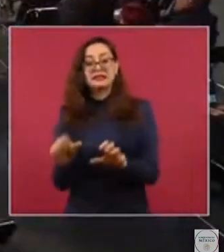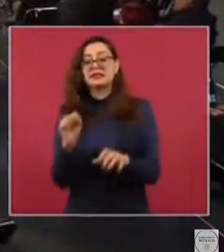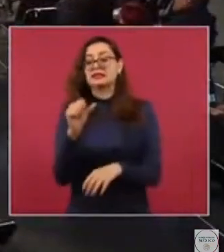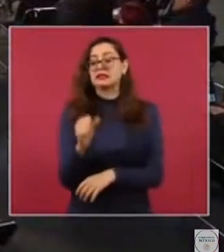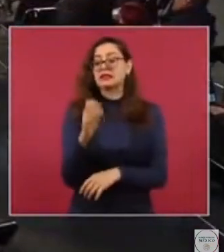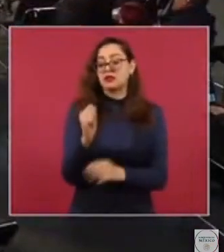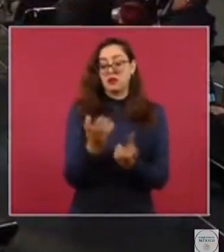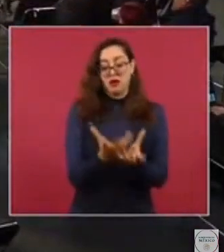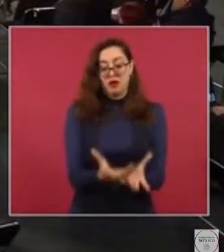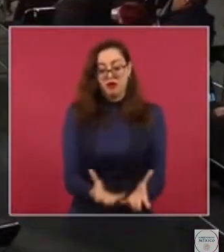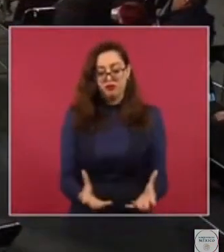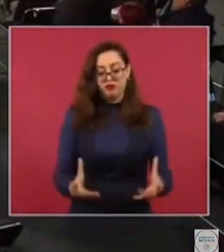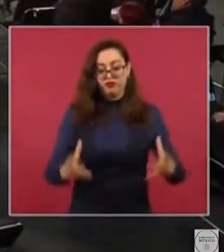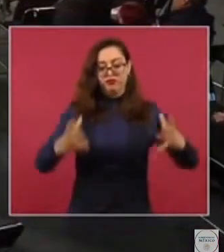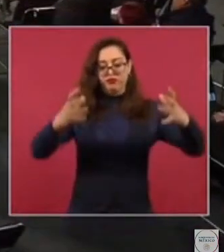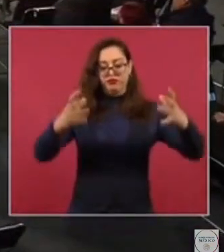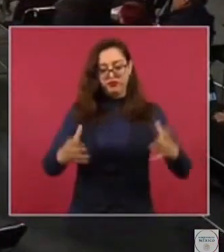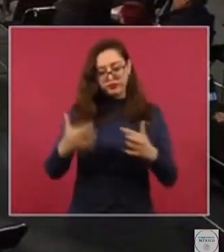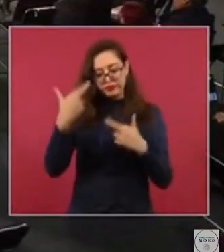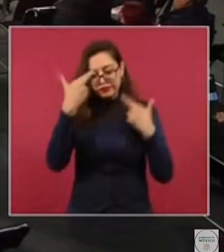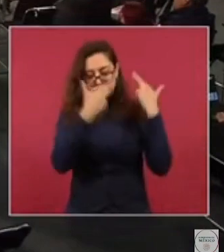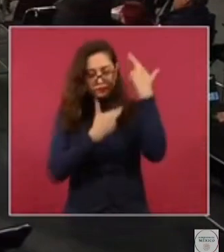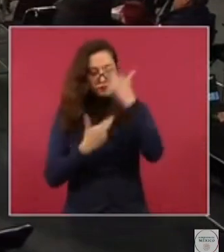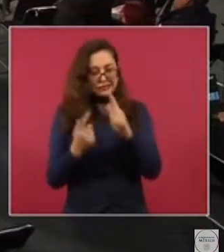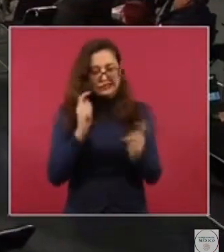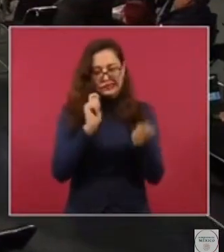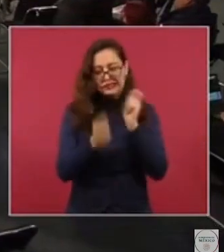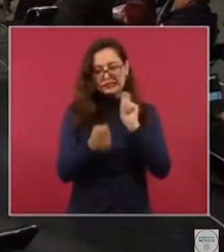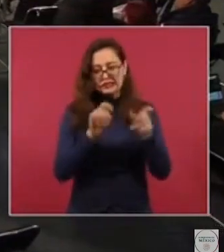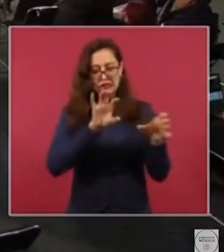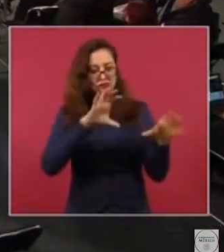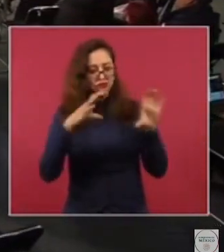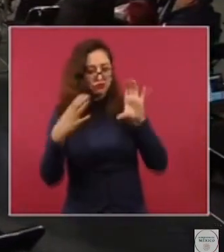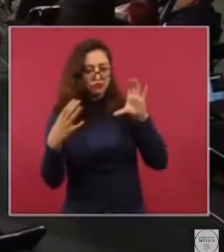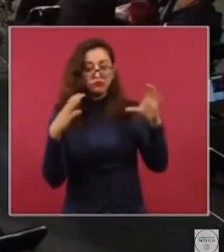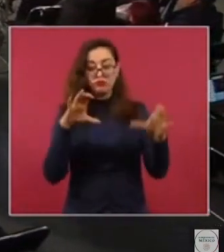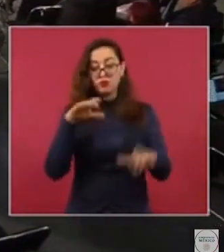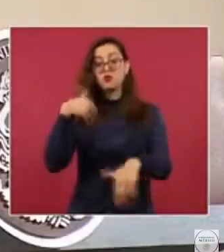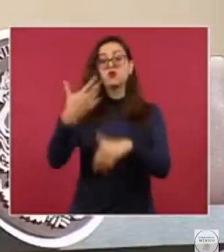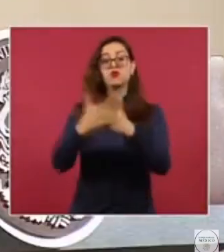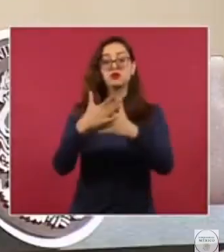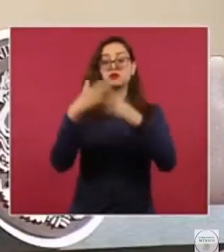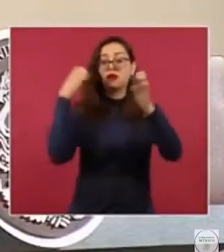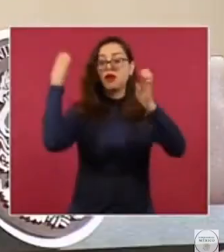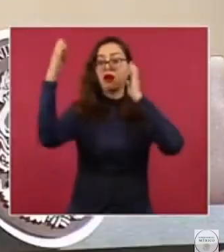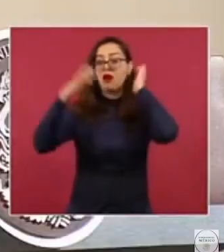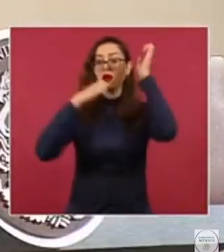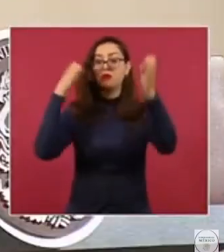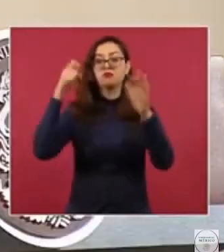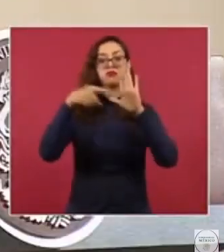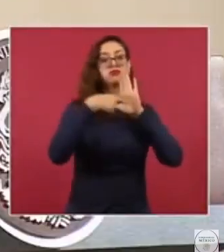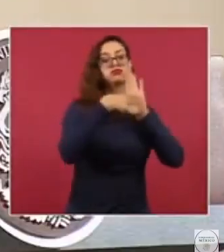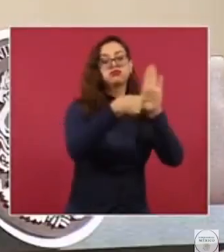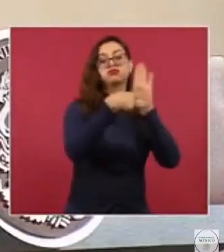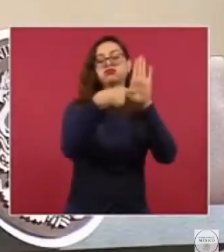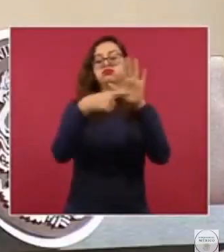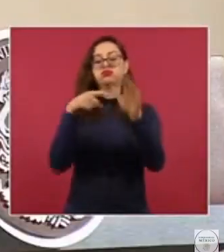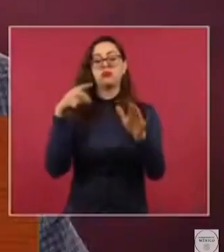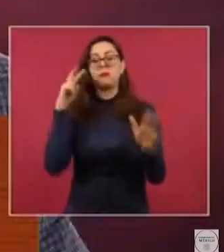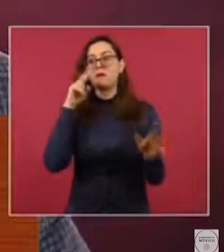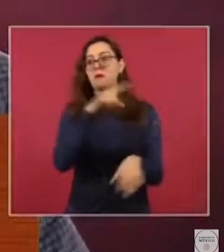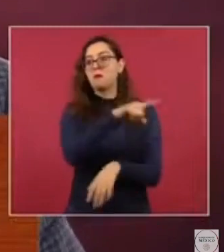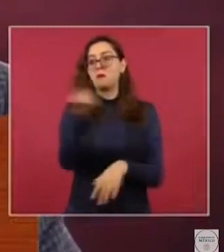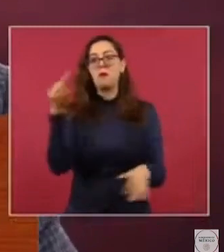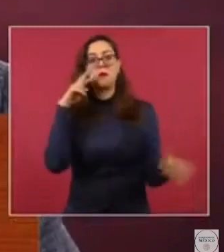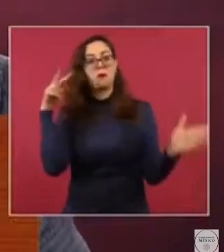proceso de análisis y que pronto estaremos exhibiendo en diversas exposiciones y museos.